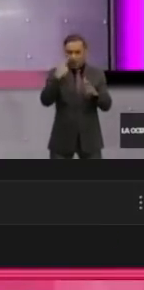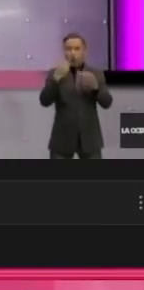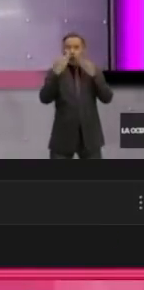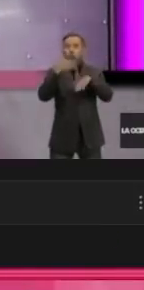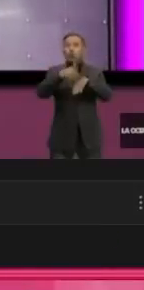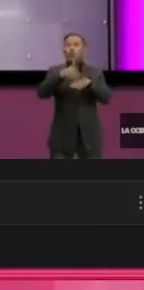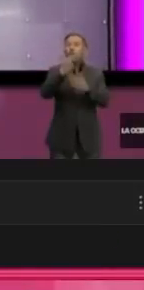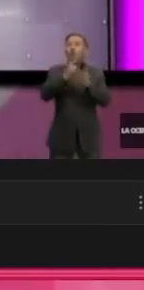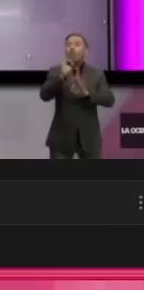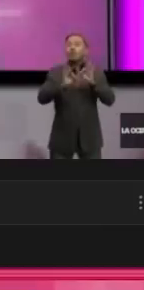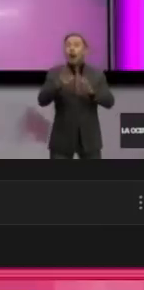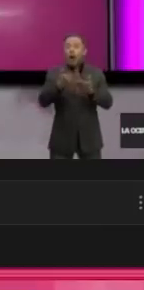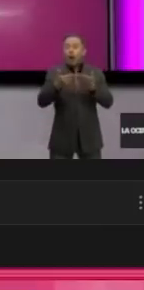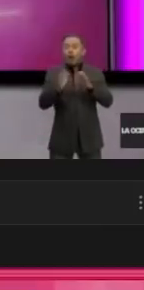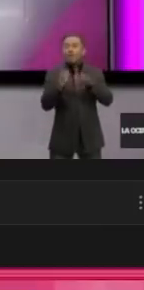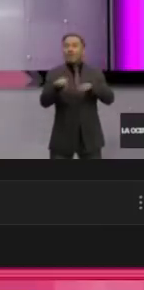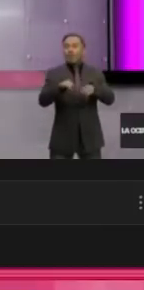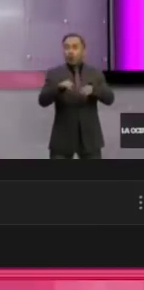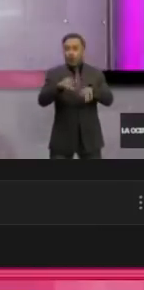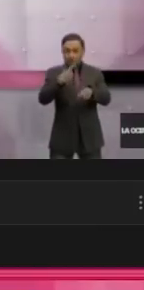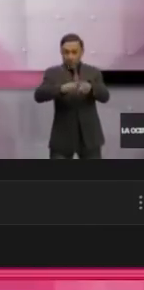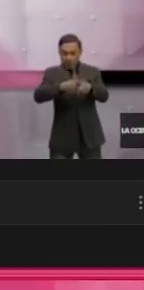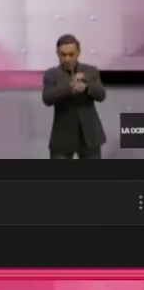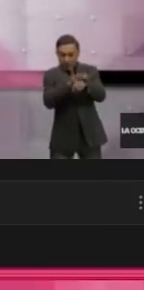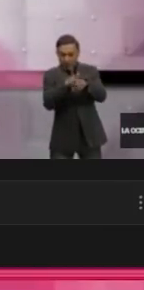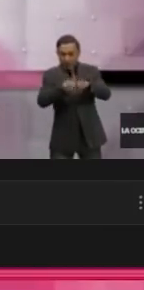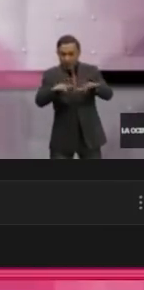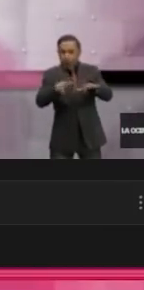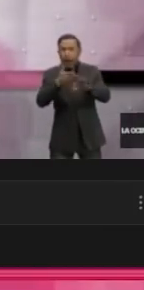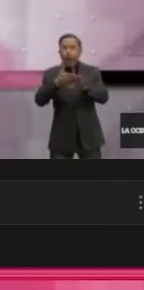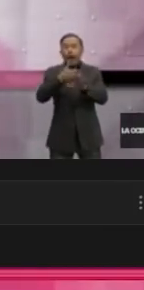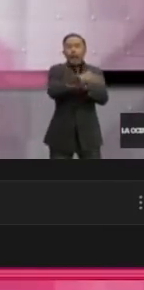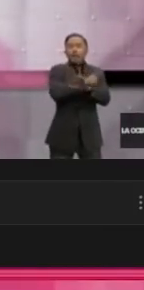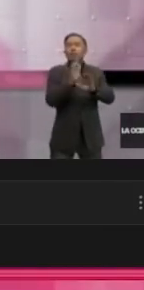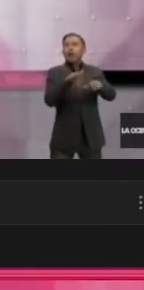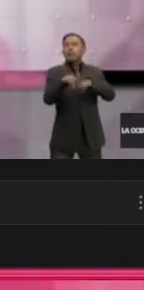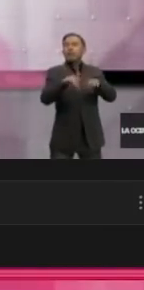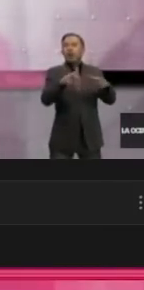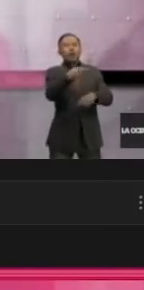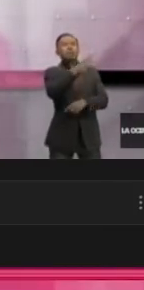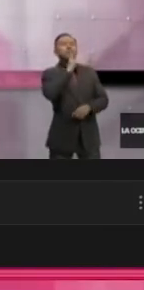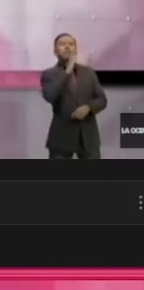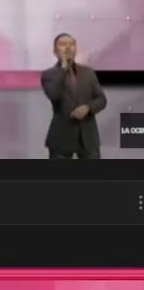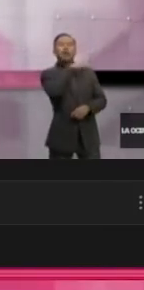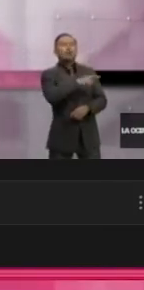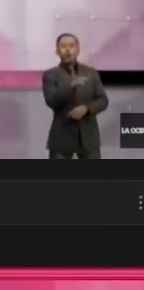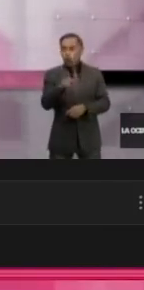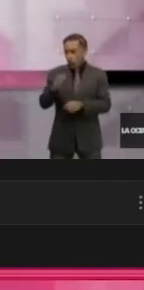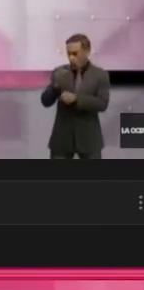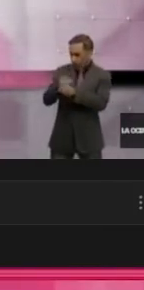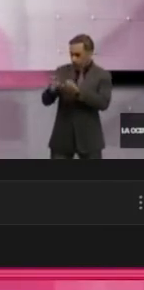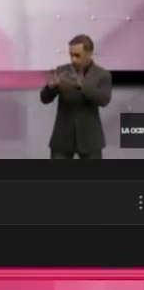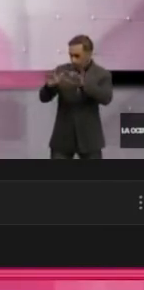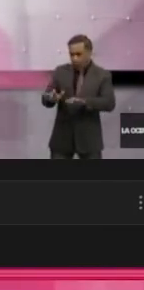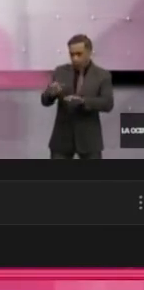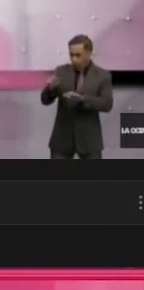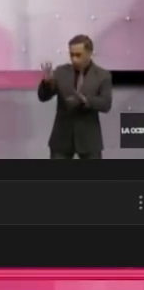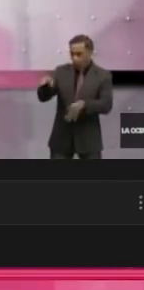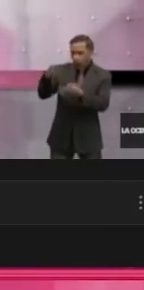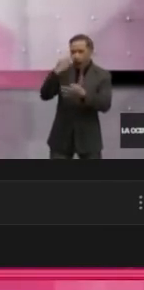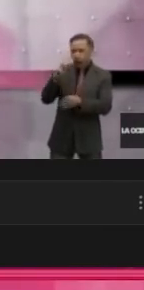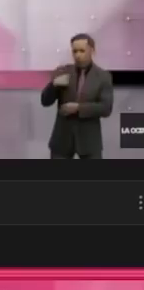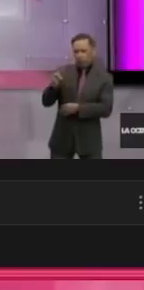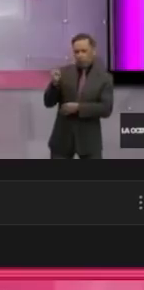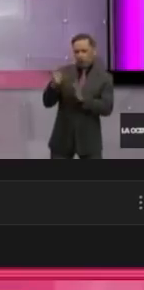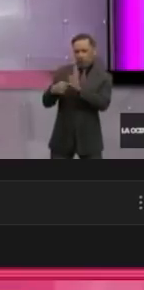empleo ahora es superior previo a la pandemia. Falso, aquí falso. Están los datos, no voy a sacar una hoja de Word como tú lo estás haciendo. Otro tema, la